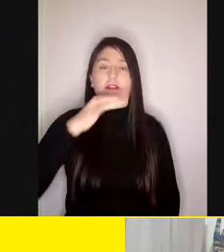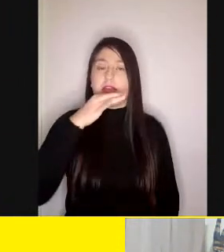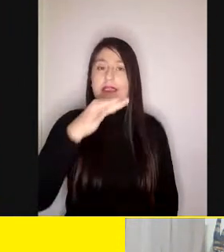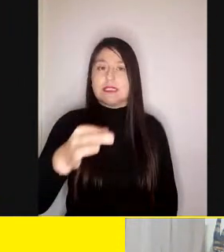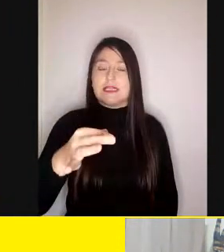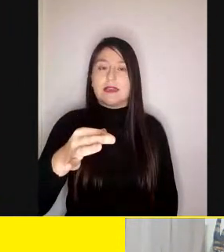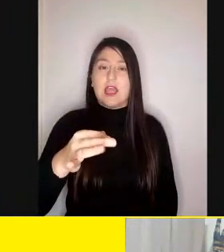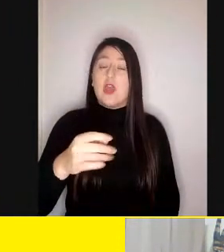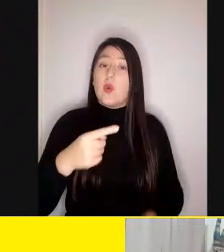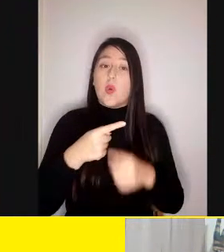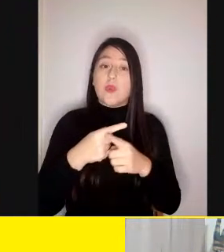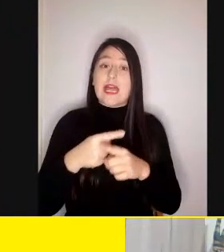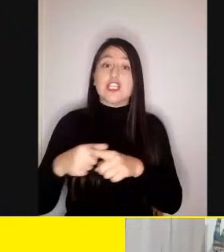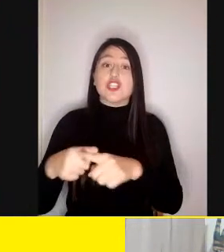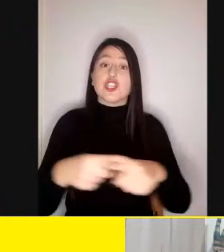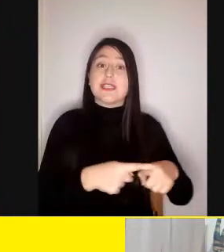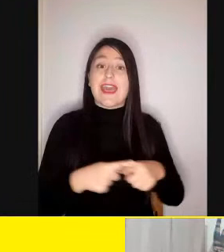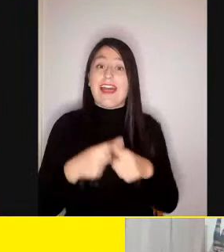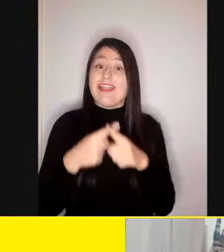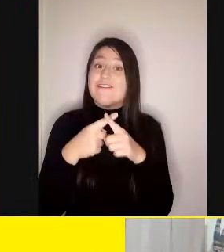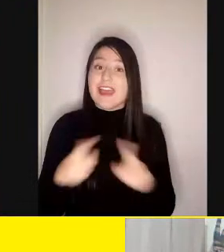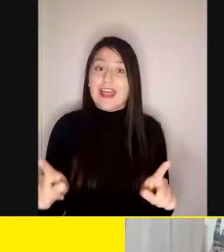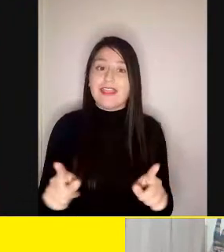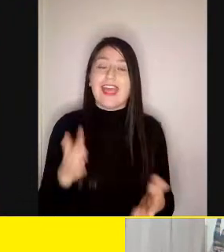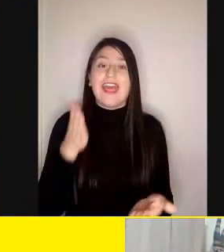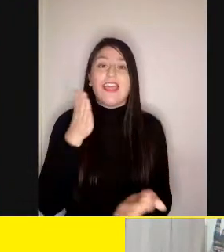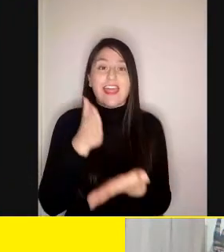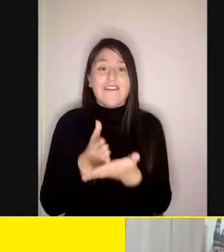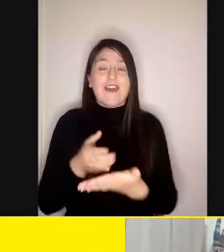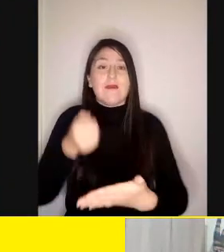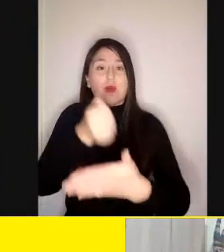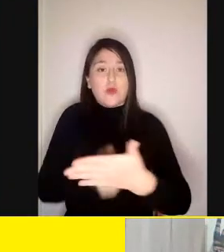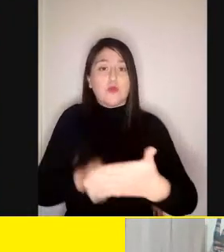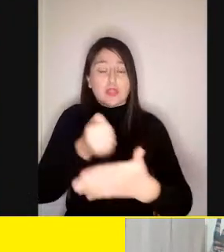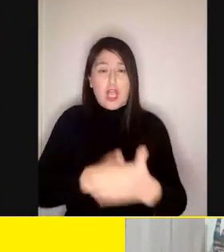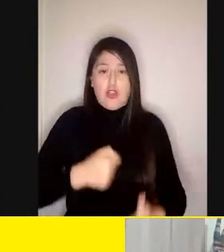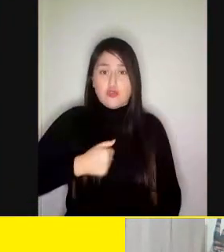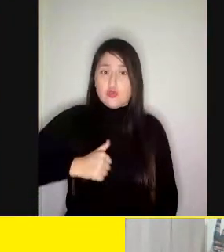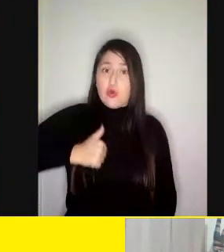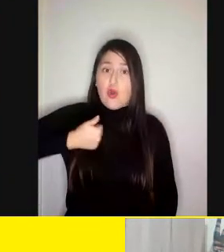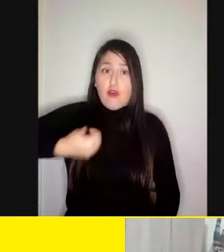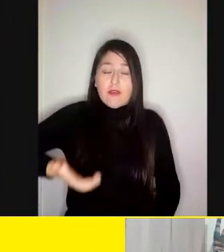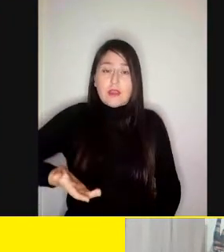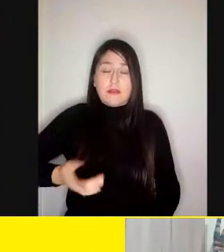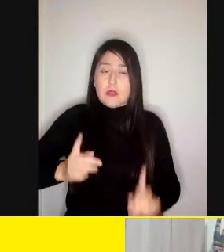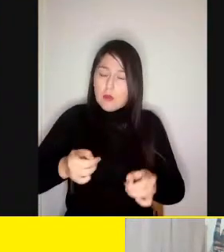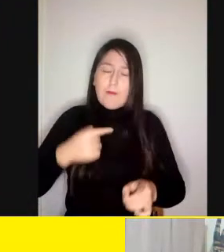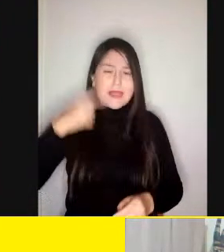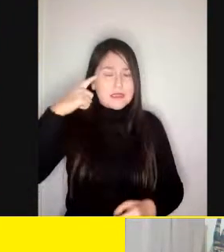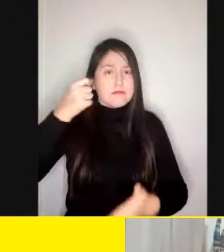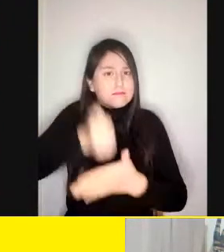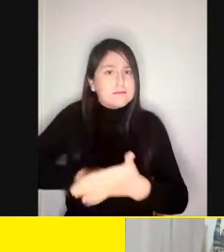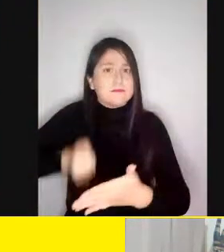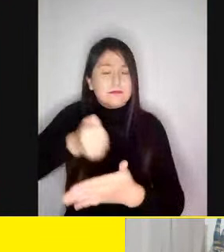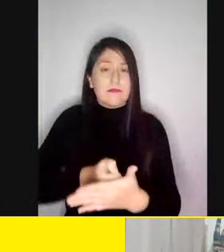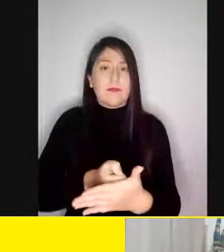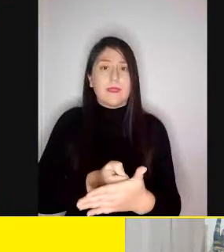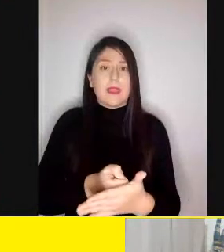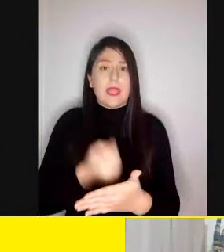distinta y que había que luchar por ello, siendo muy joven, ¿no? Y por lo tanto, estábamos ahí por